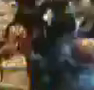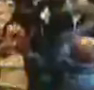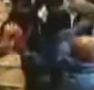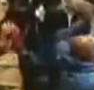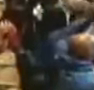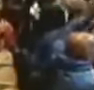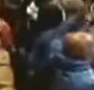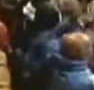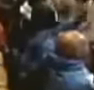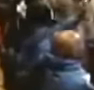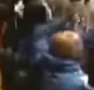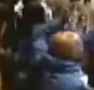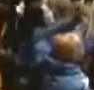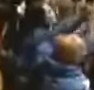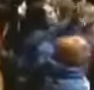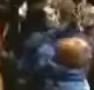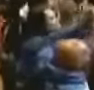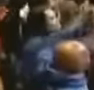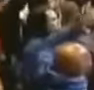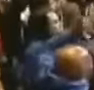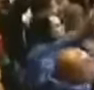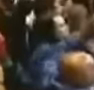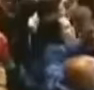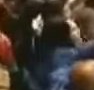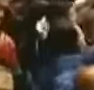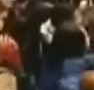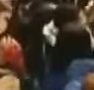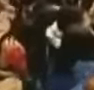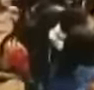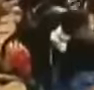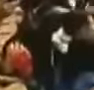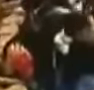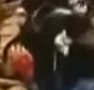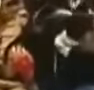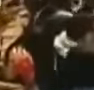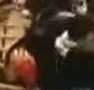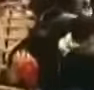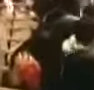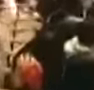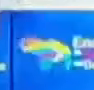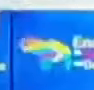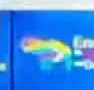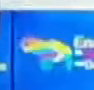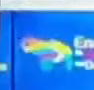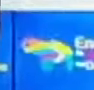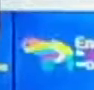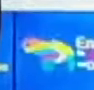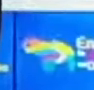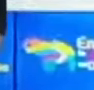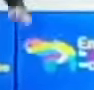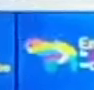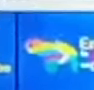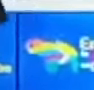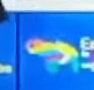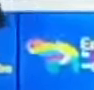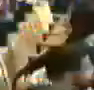5 veces. Ya saben que el 3 de diciembre hay que votar 5 veces, ¡sí! ¡Duro!